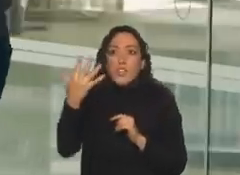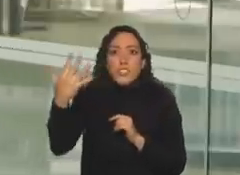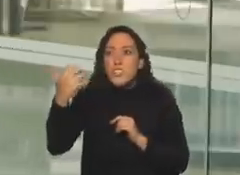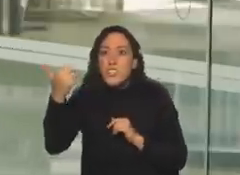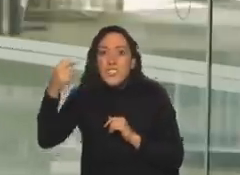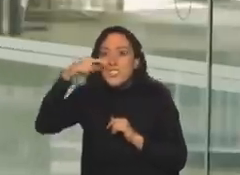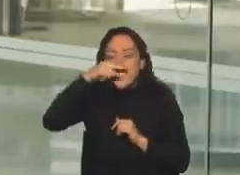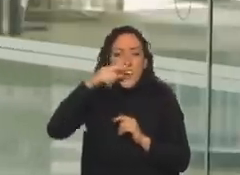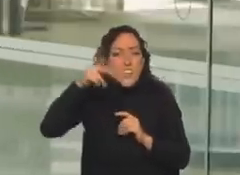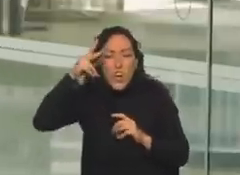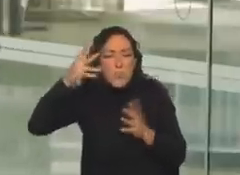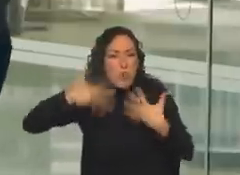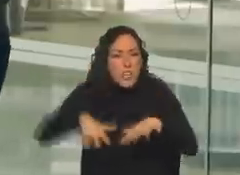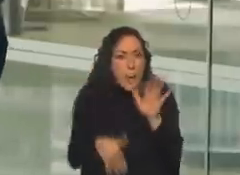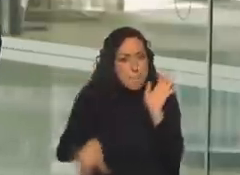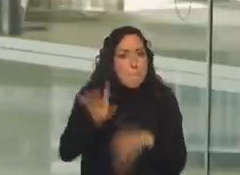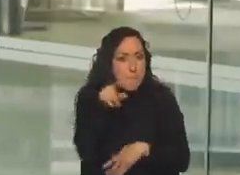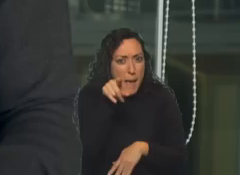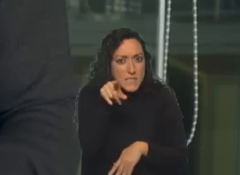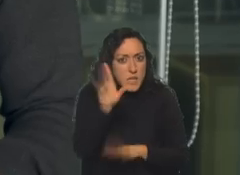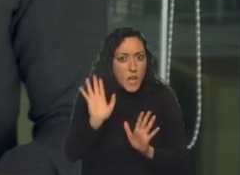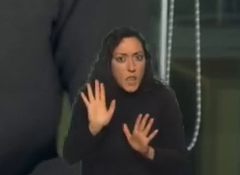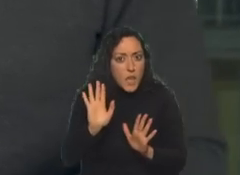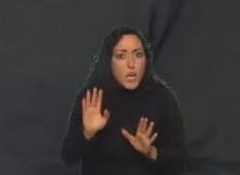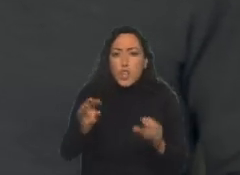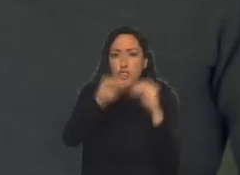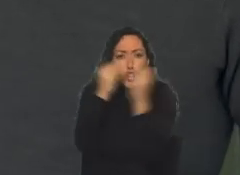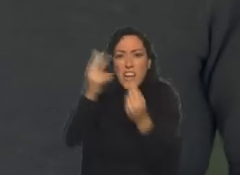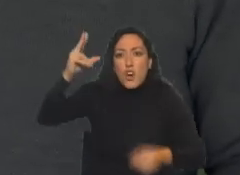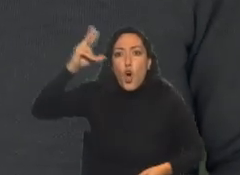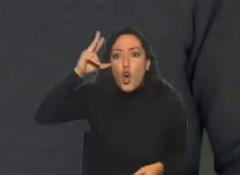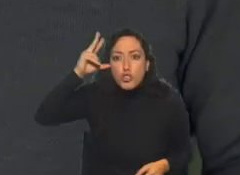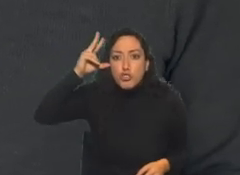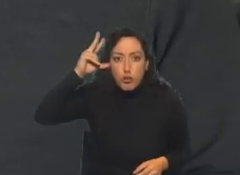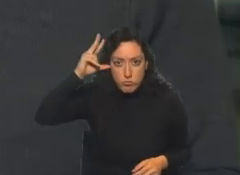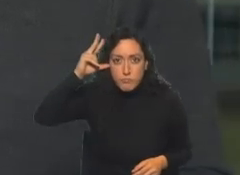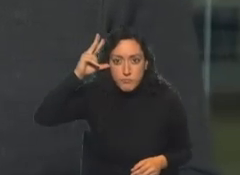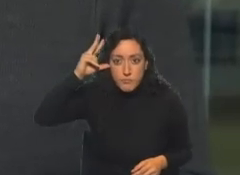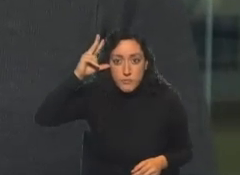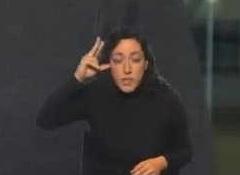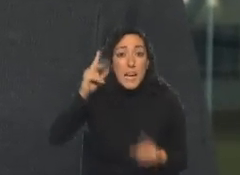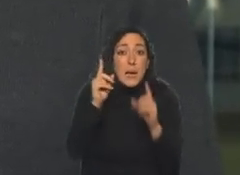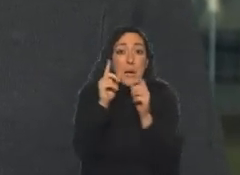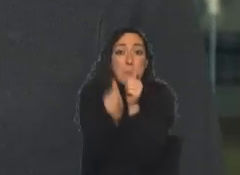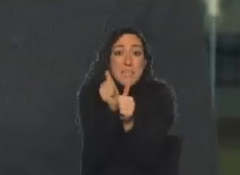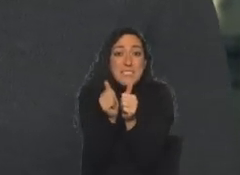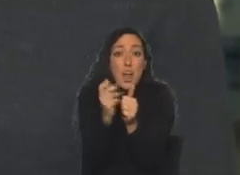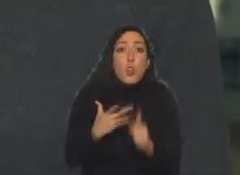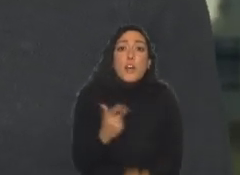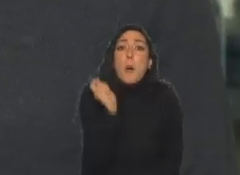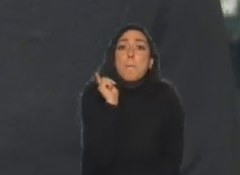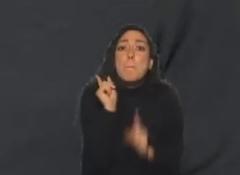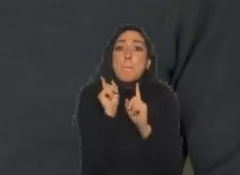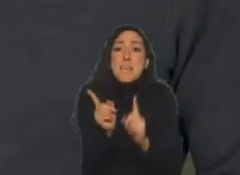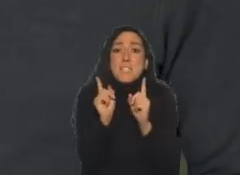acá podrías tener más. Pero al menos tenés 8 distintas que son todas la misma empresa. todas la misma